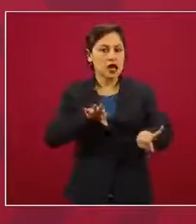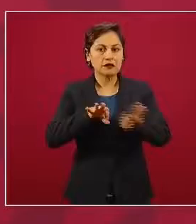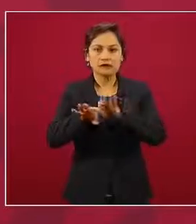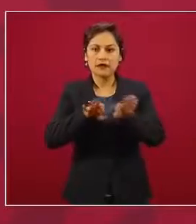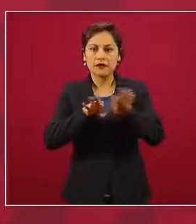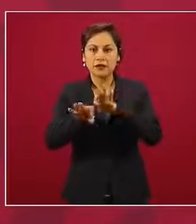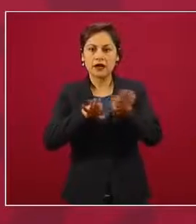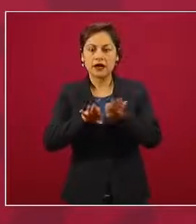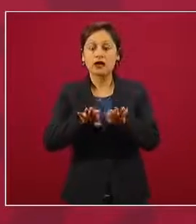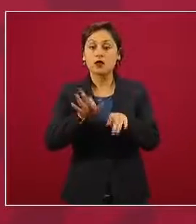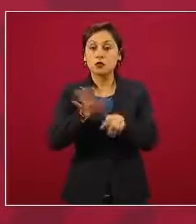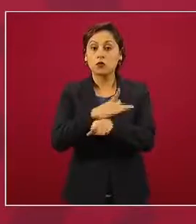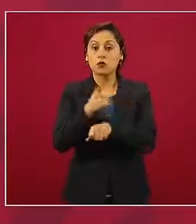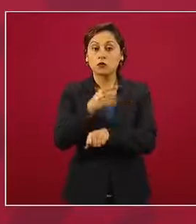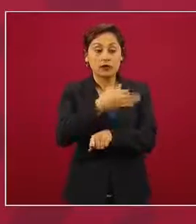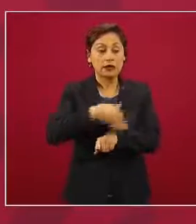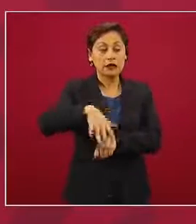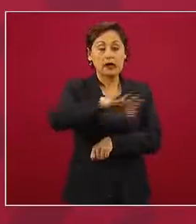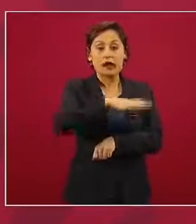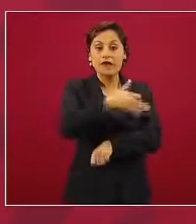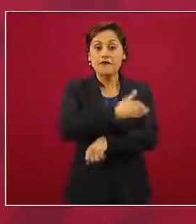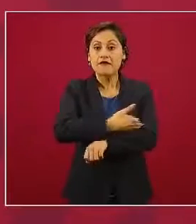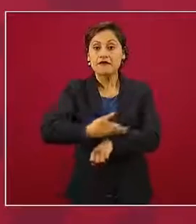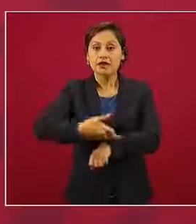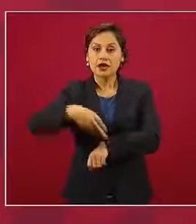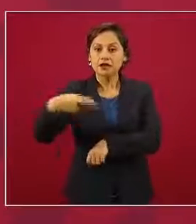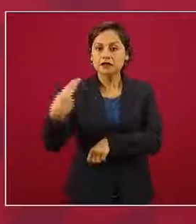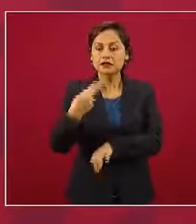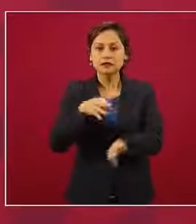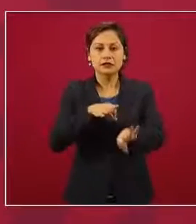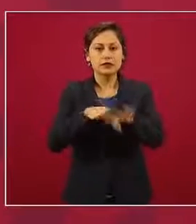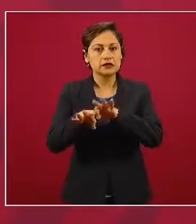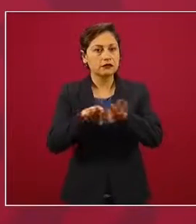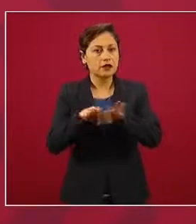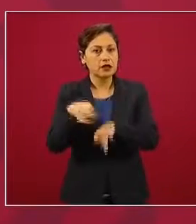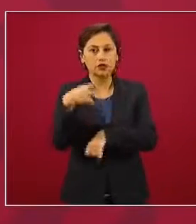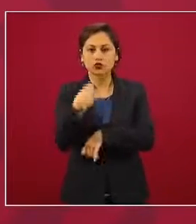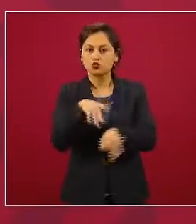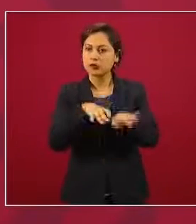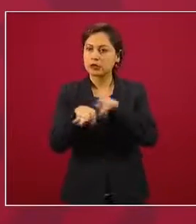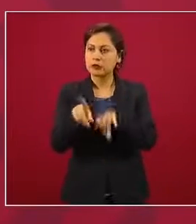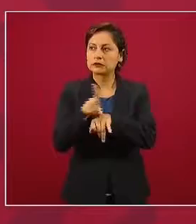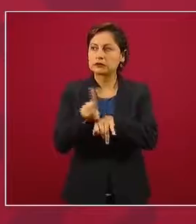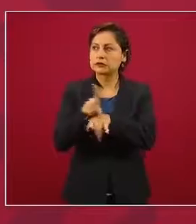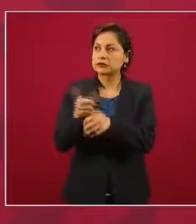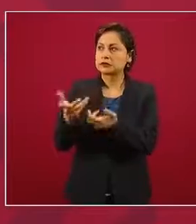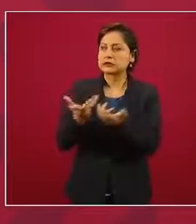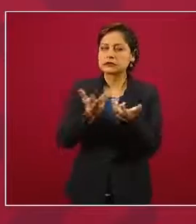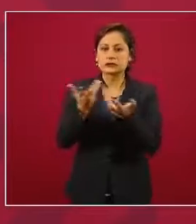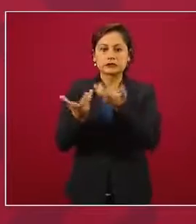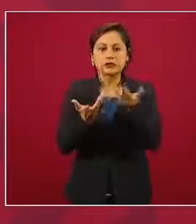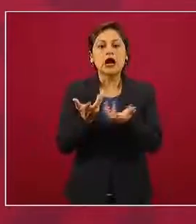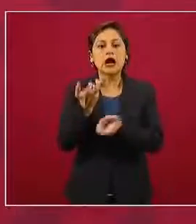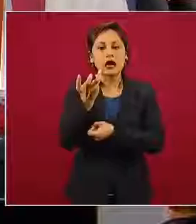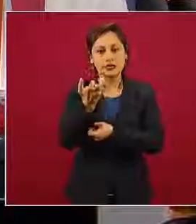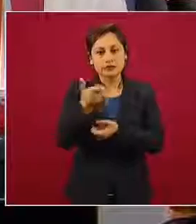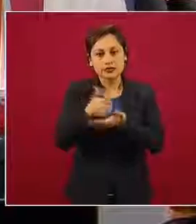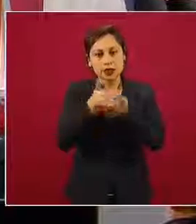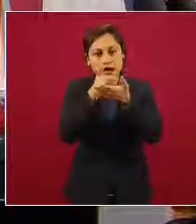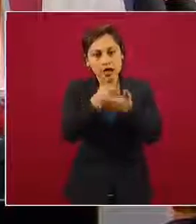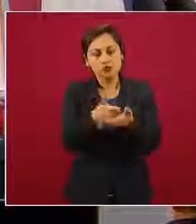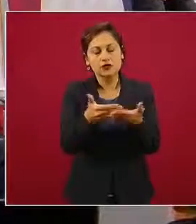todo para las familias que dependen día a día de estos espacios económicos, pero por otro